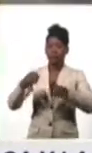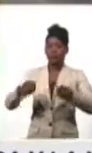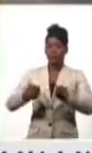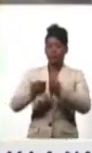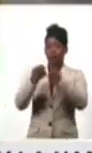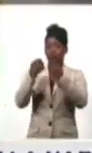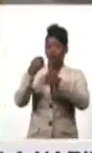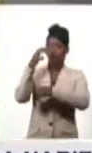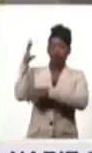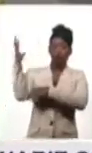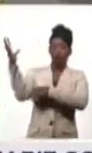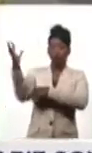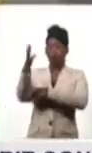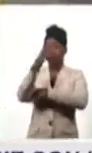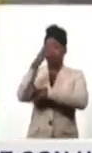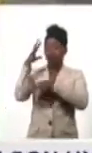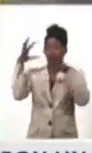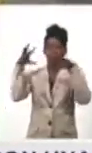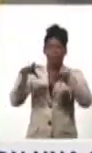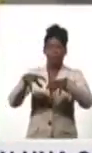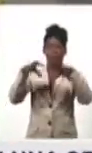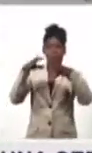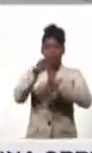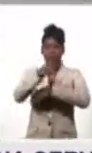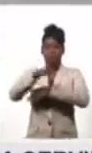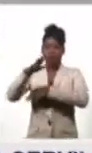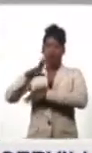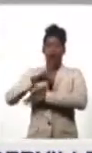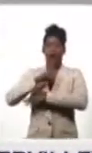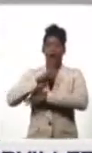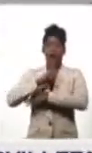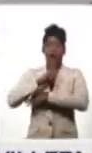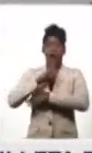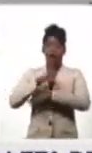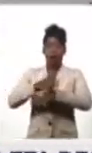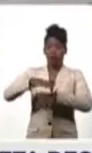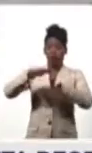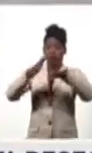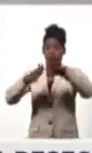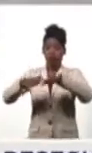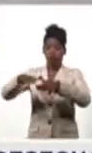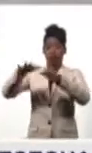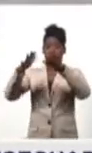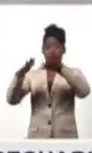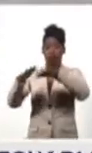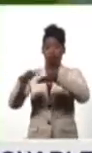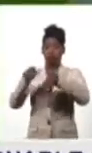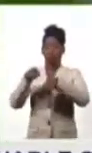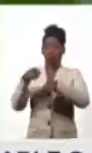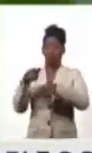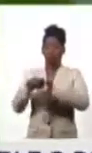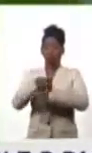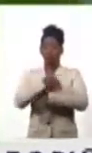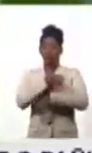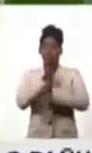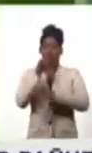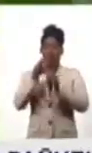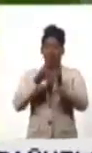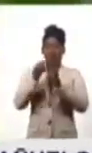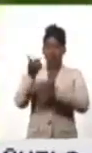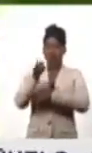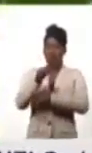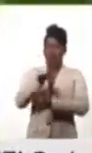consigo fuertes vientos e inundaciones costeras por penetraciones del mar. A partir del 2010, Vuelta Abajo ha realizado